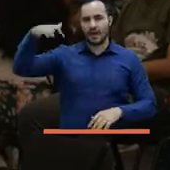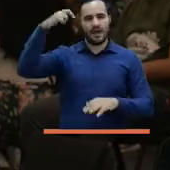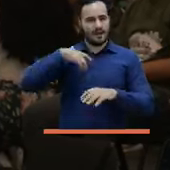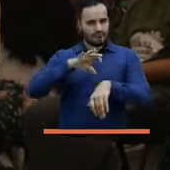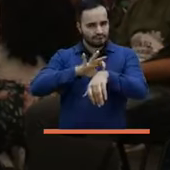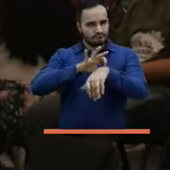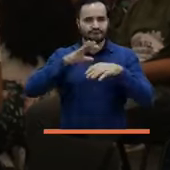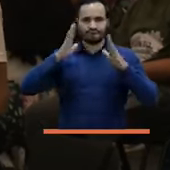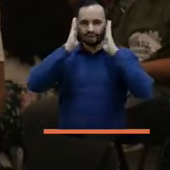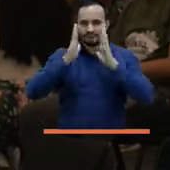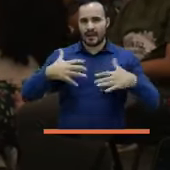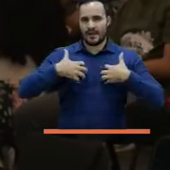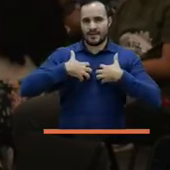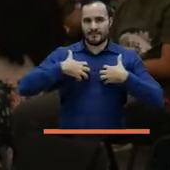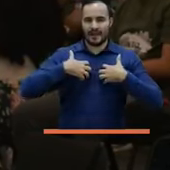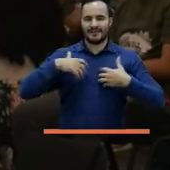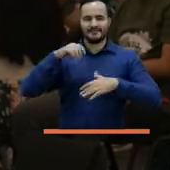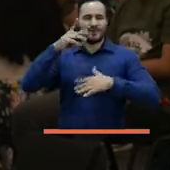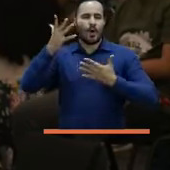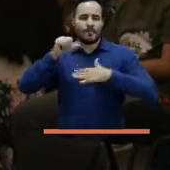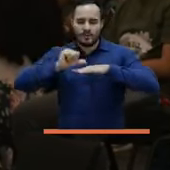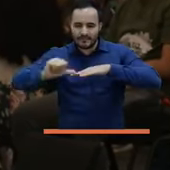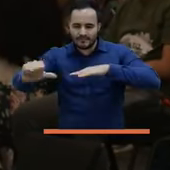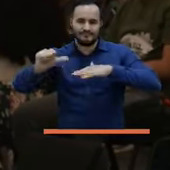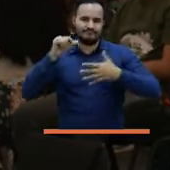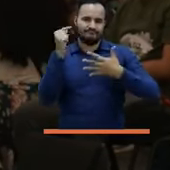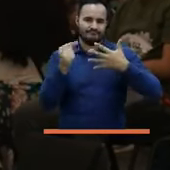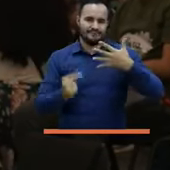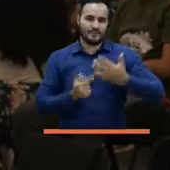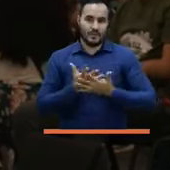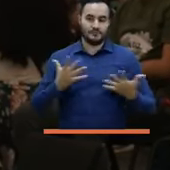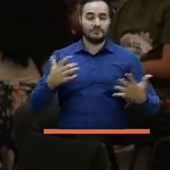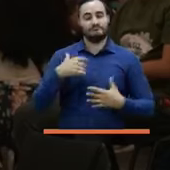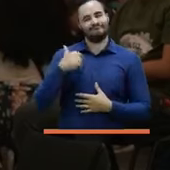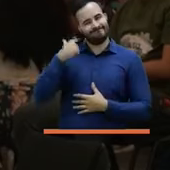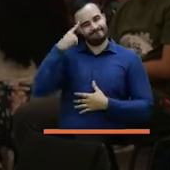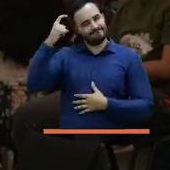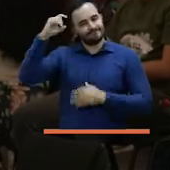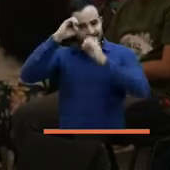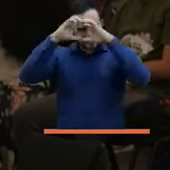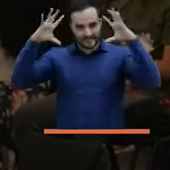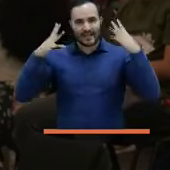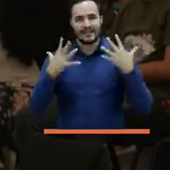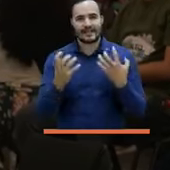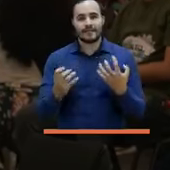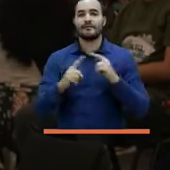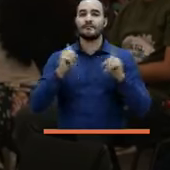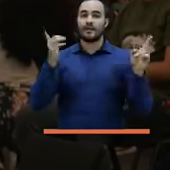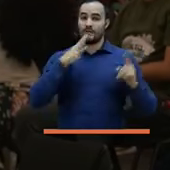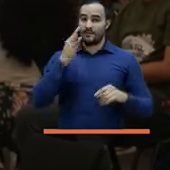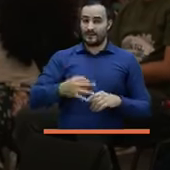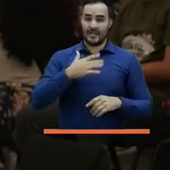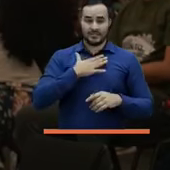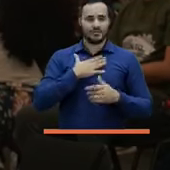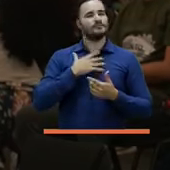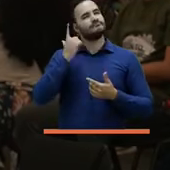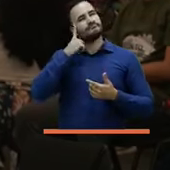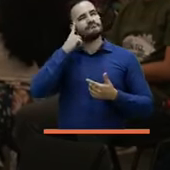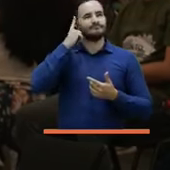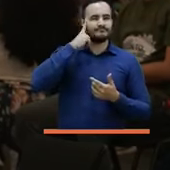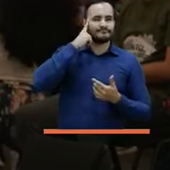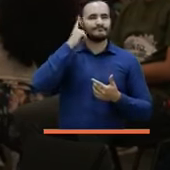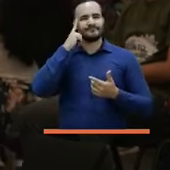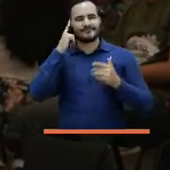pero me di la capacidad de de entender lo que realmente soy capaz de en el